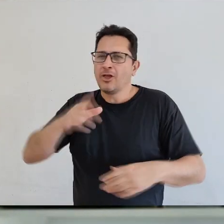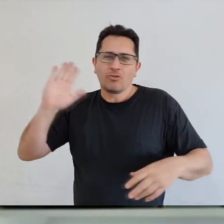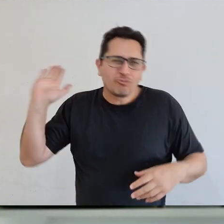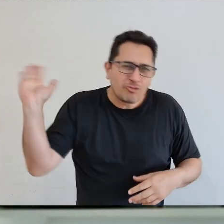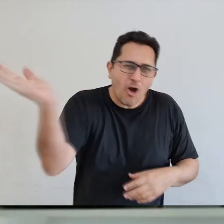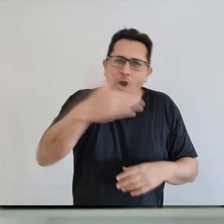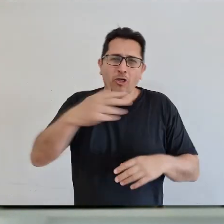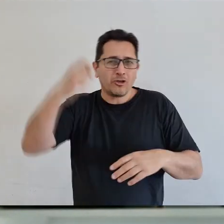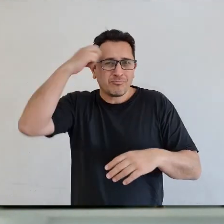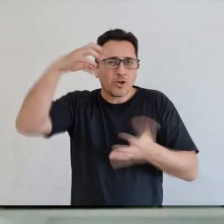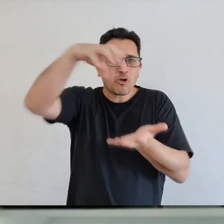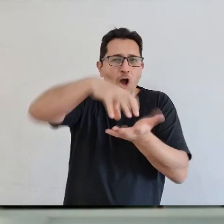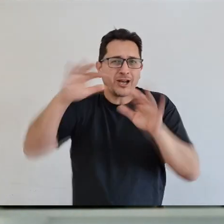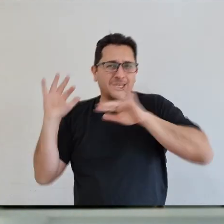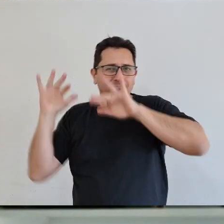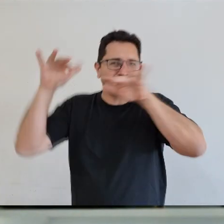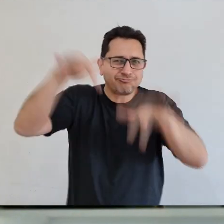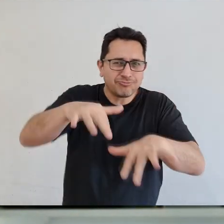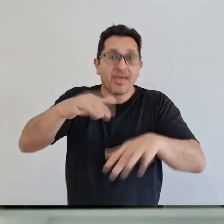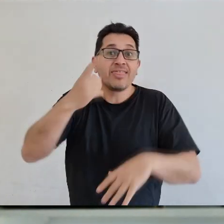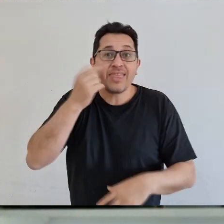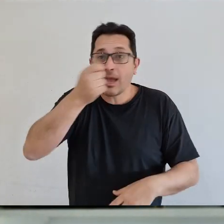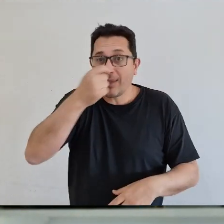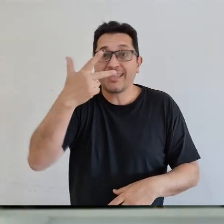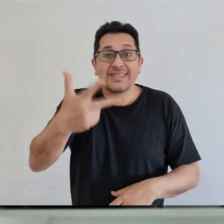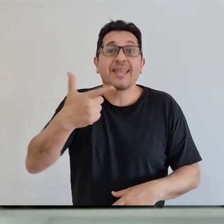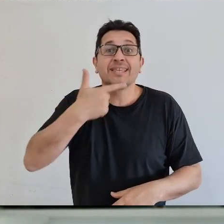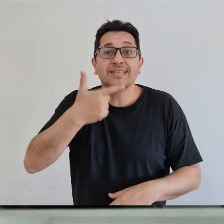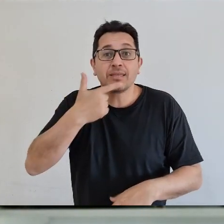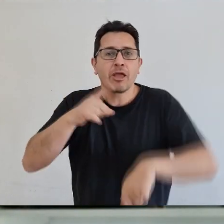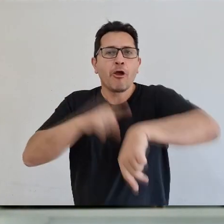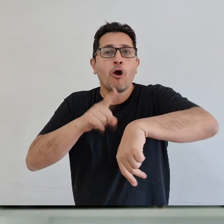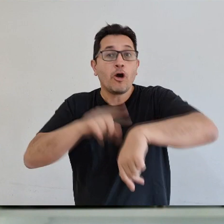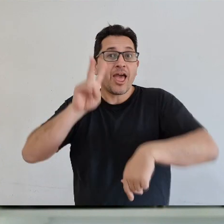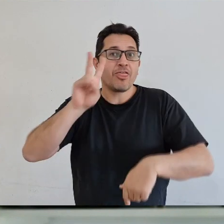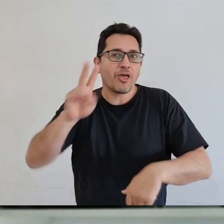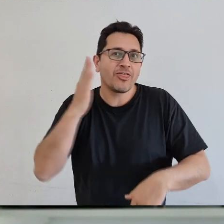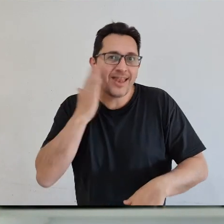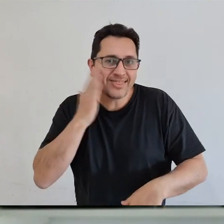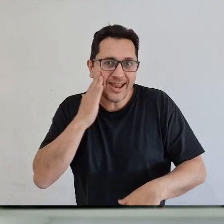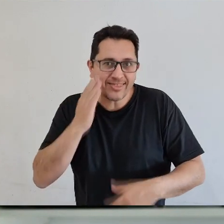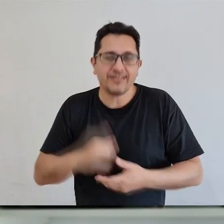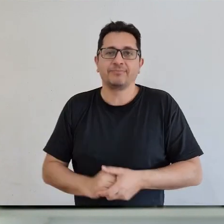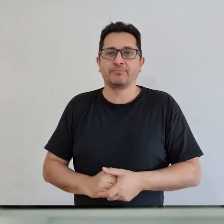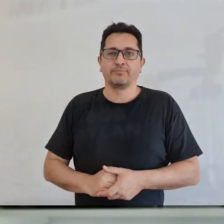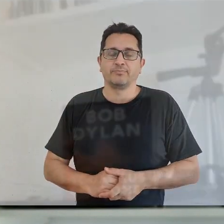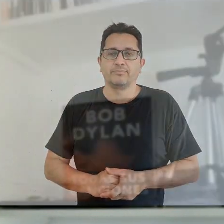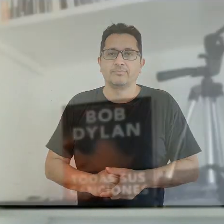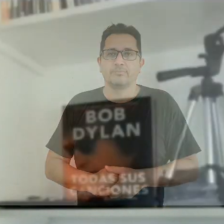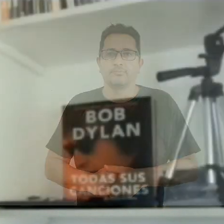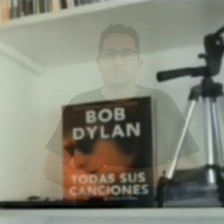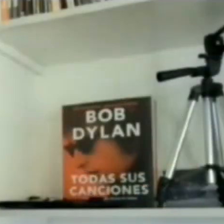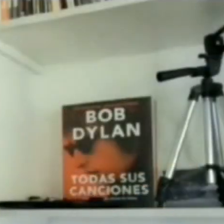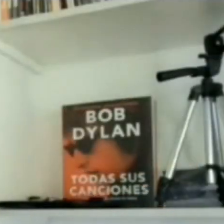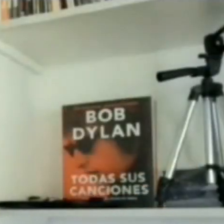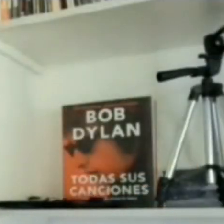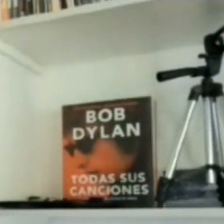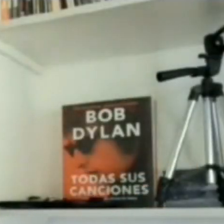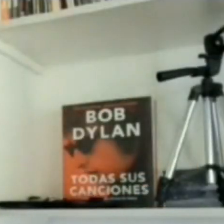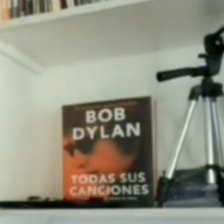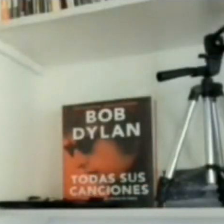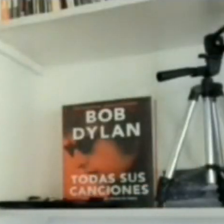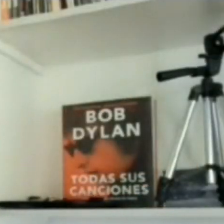de señas Argentina ya todos al congreso el día 23 de septiembre a las 14 horas